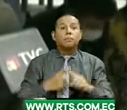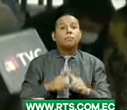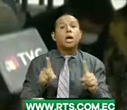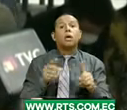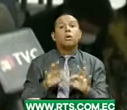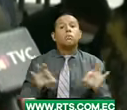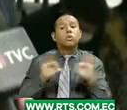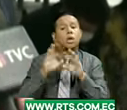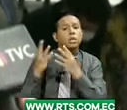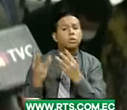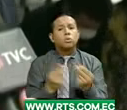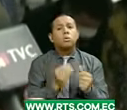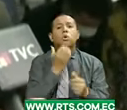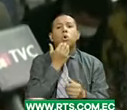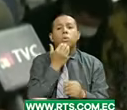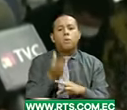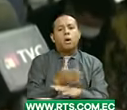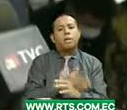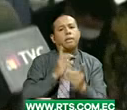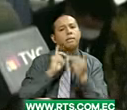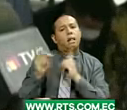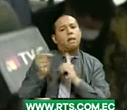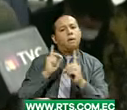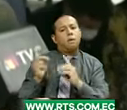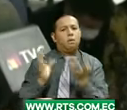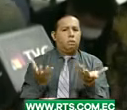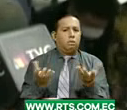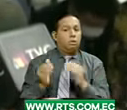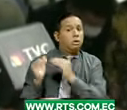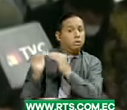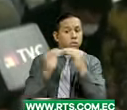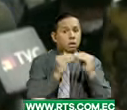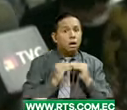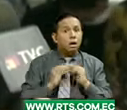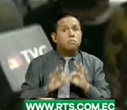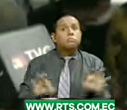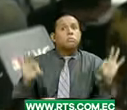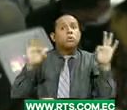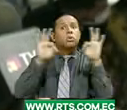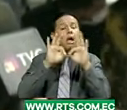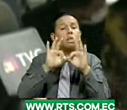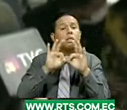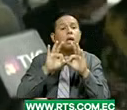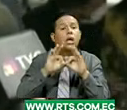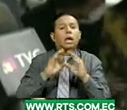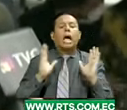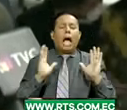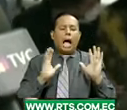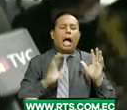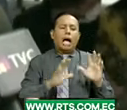conversando. Y en democracia el arte es ceder, y